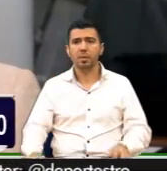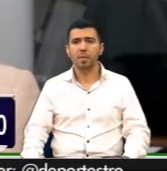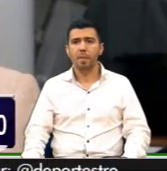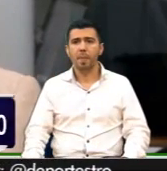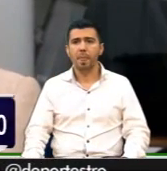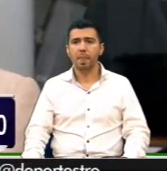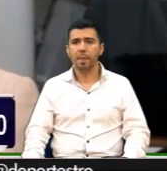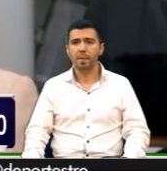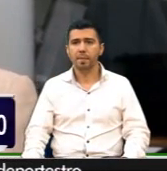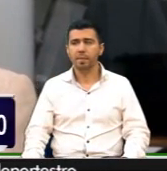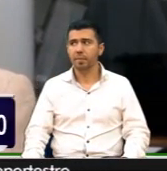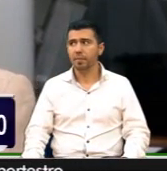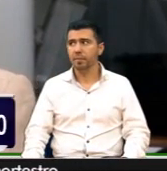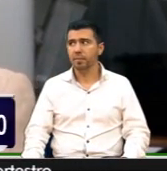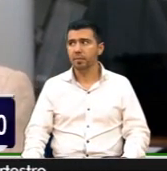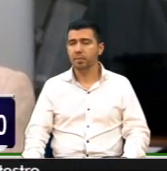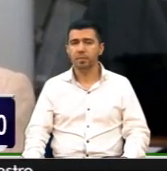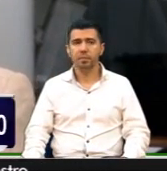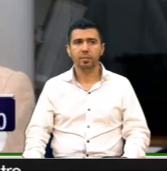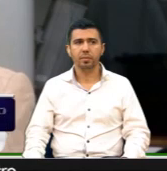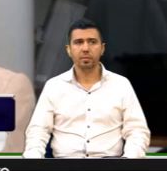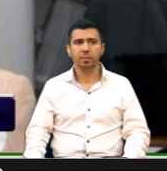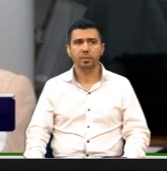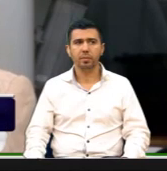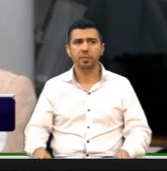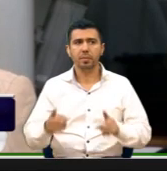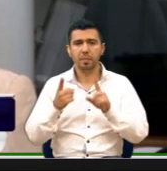rajó totalmente porque primero